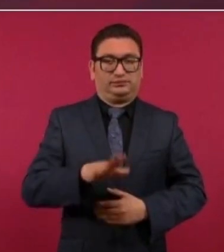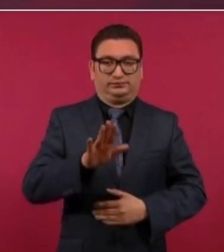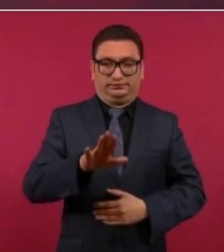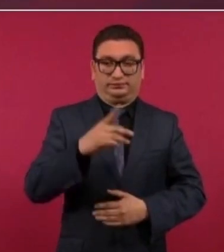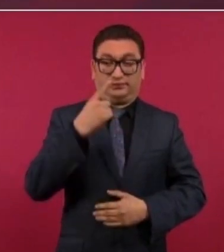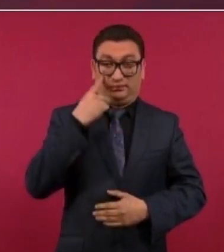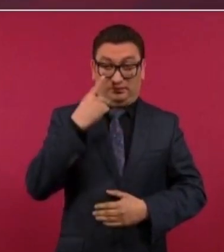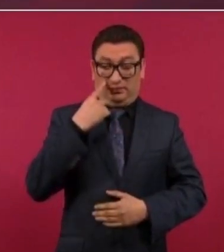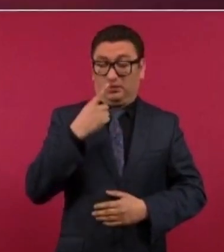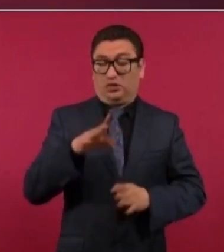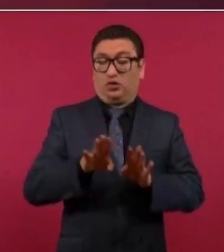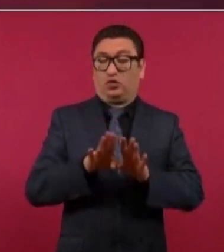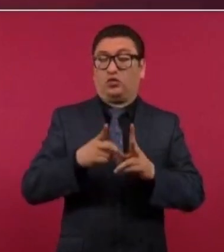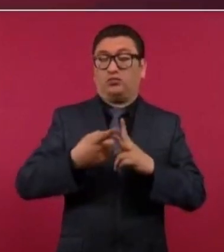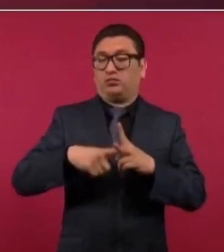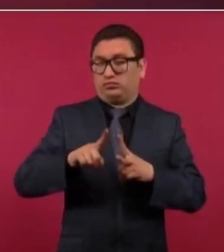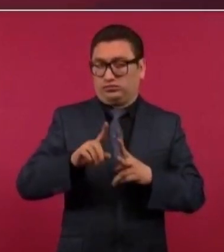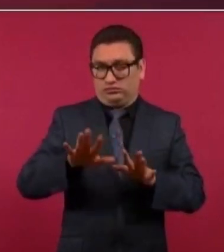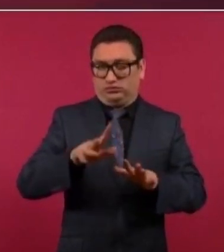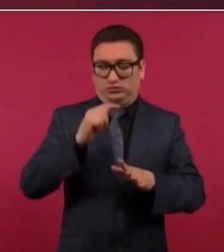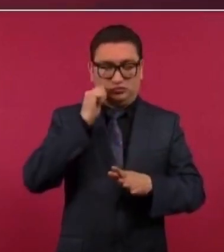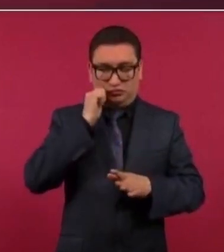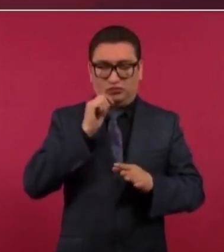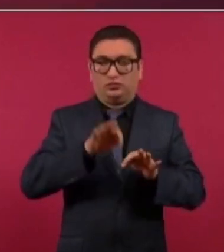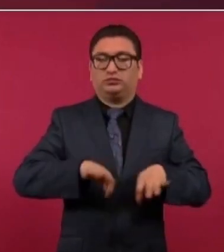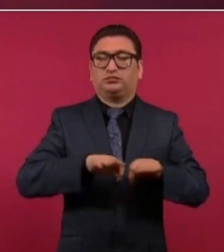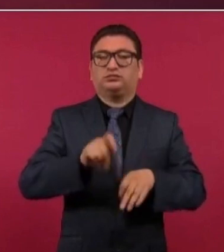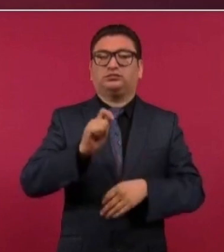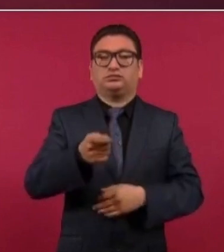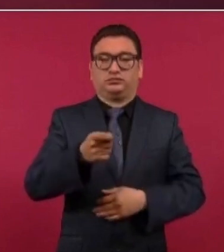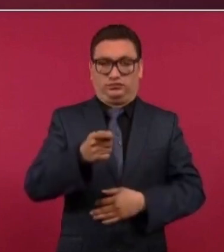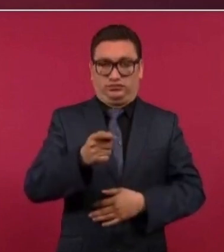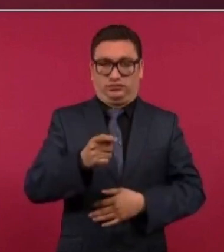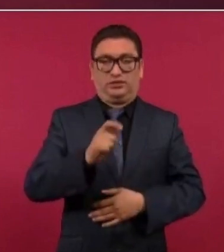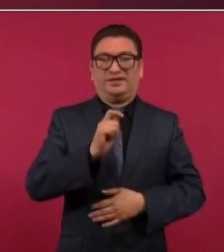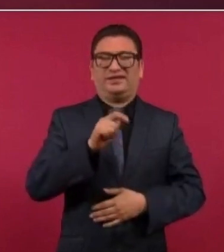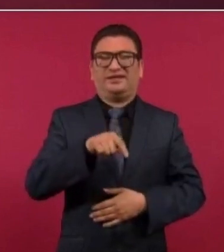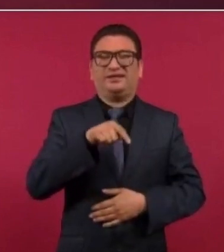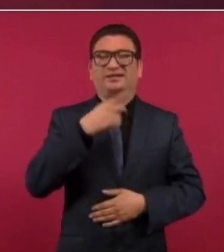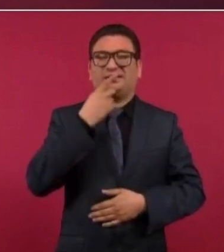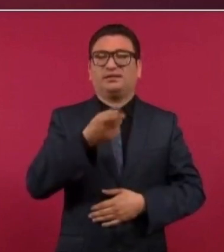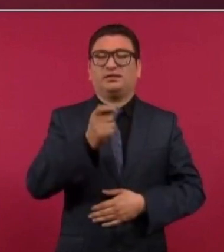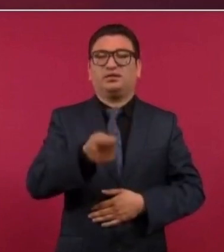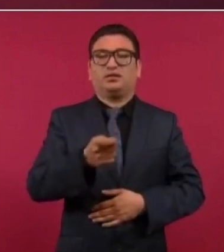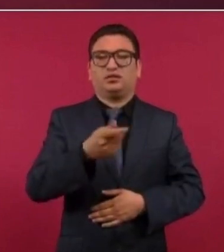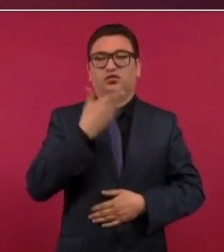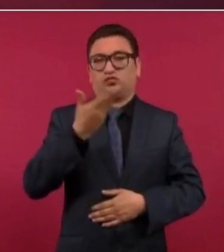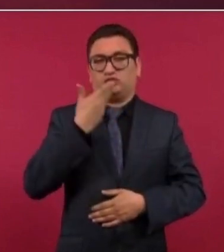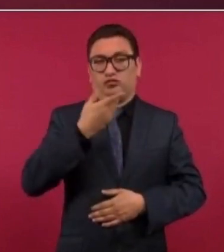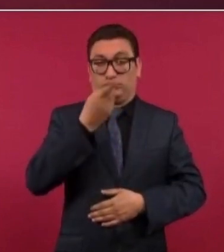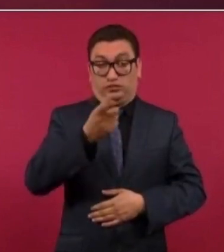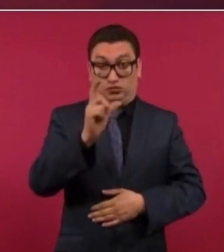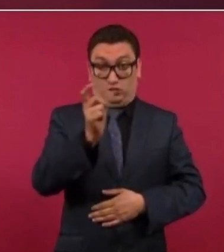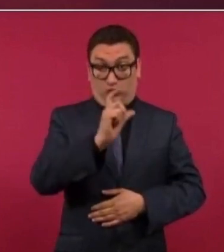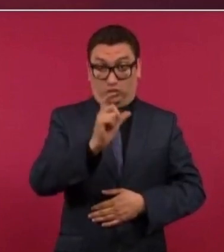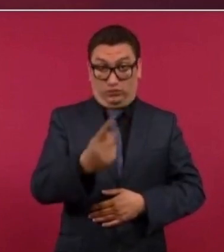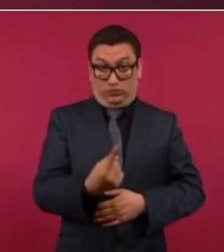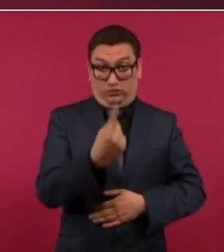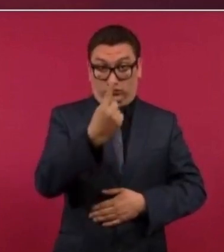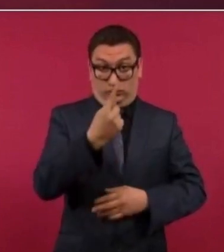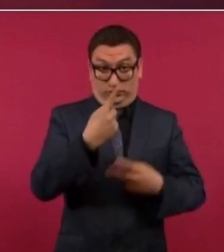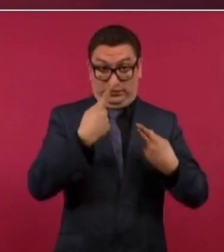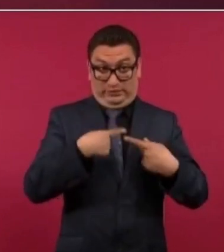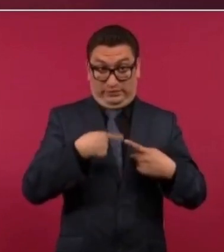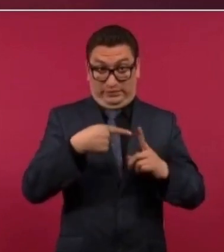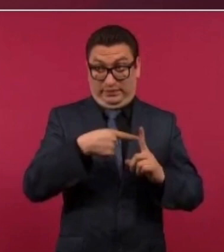Independientemente del origen, lo que indican es que cuando alguien le desea mal